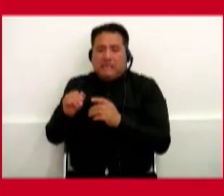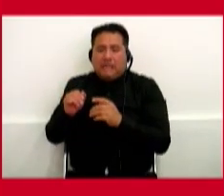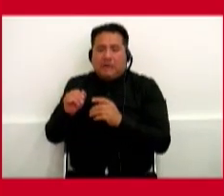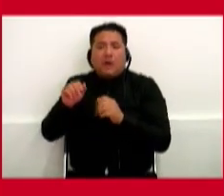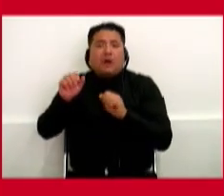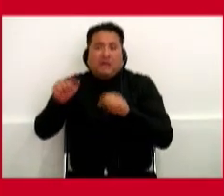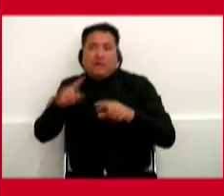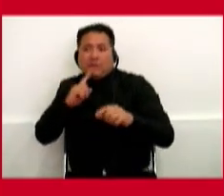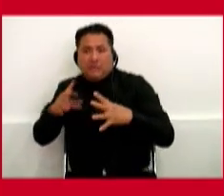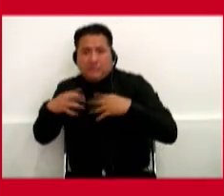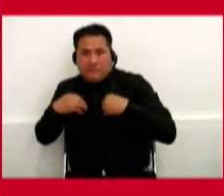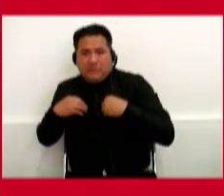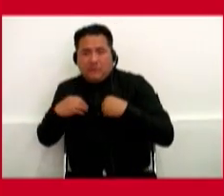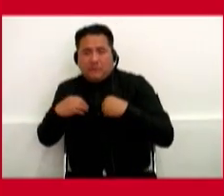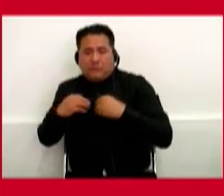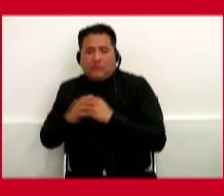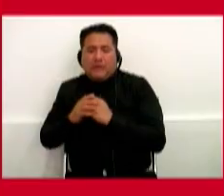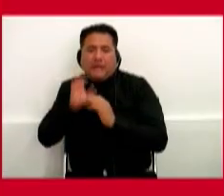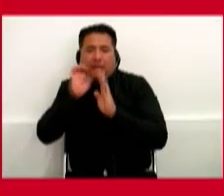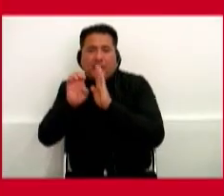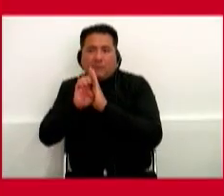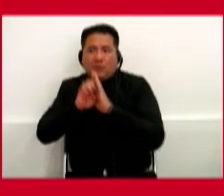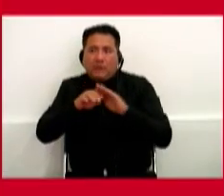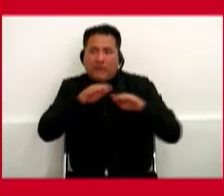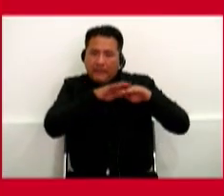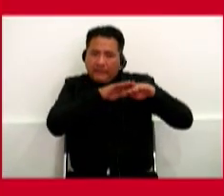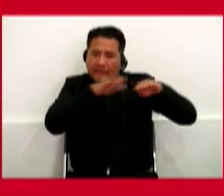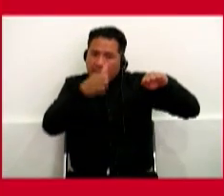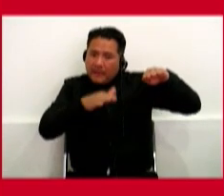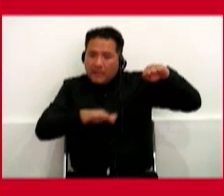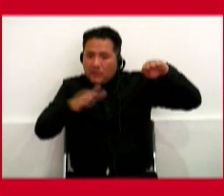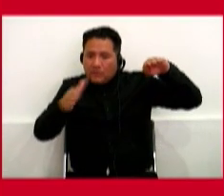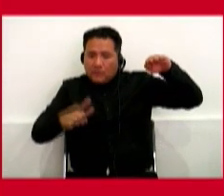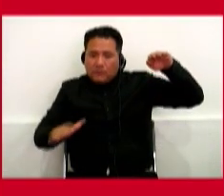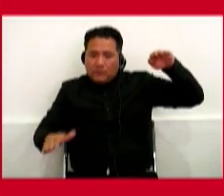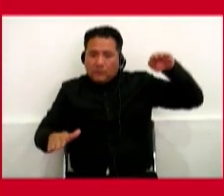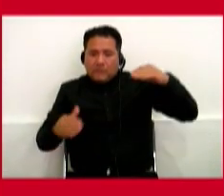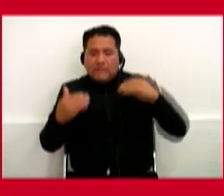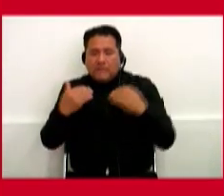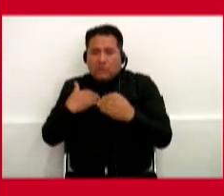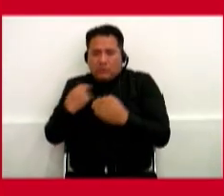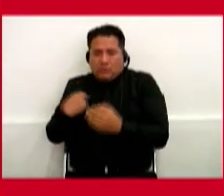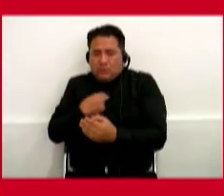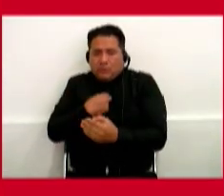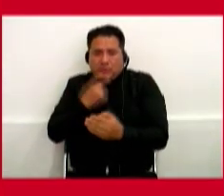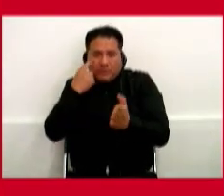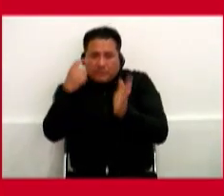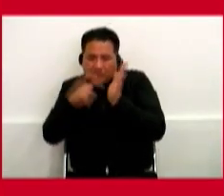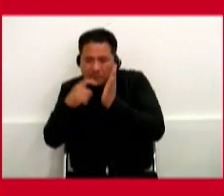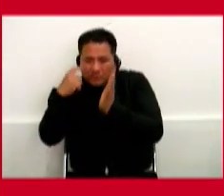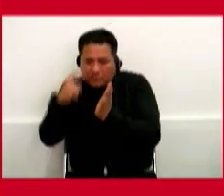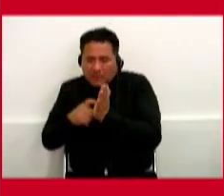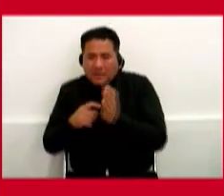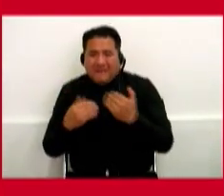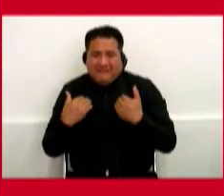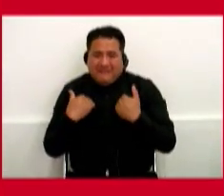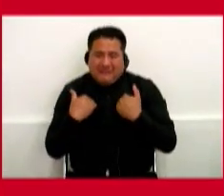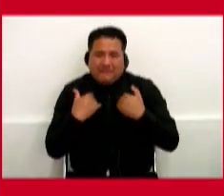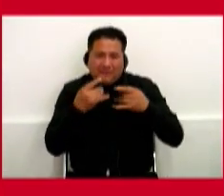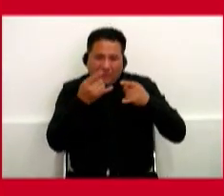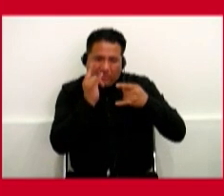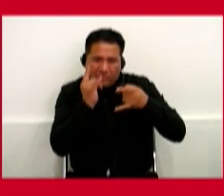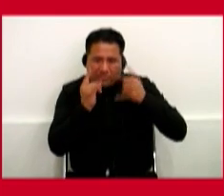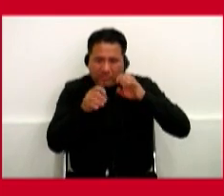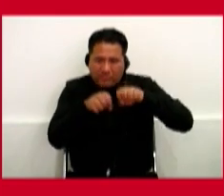Por ejemplo, si en este talud, durante la visita de inspección, yo he observado que hay un sistema de fracturas que está abusando